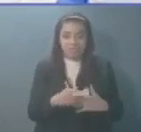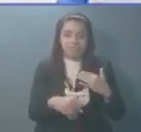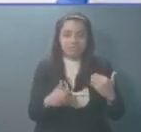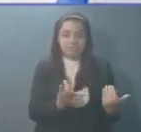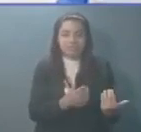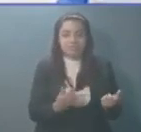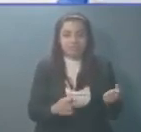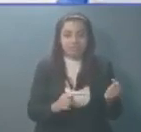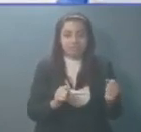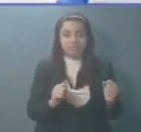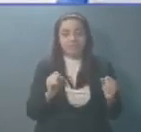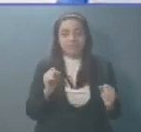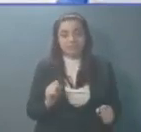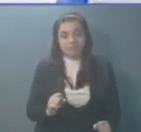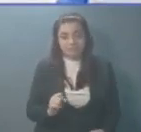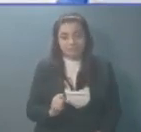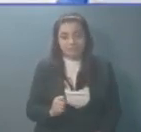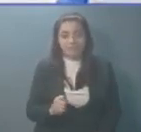reconocerlo.